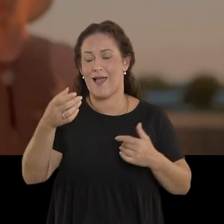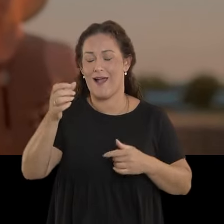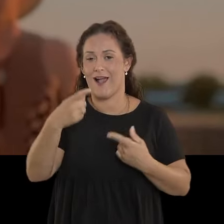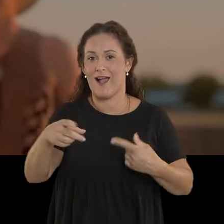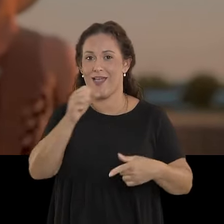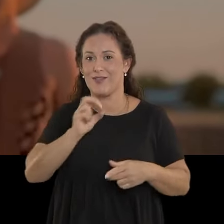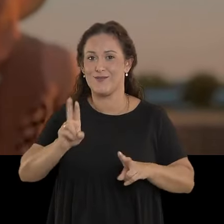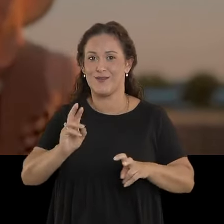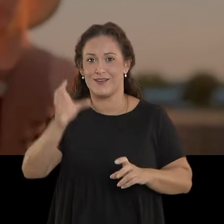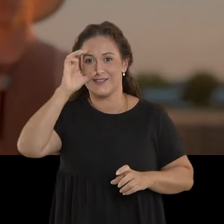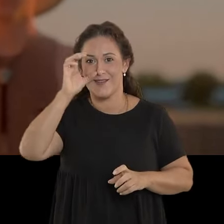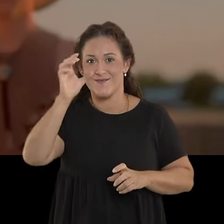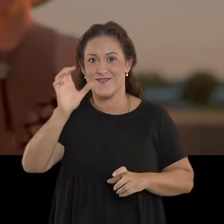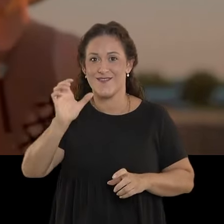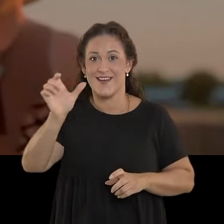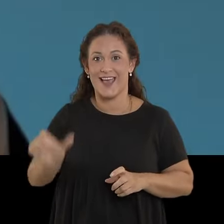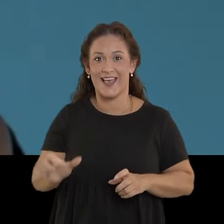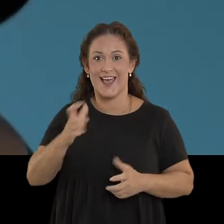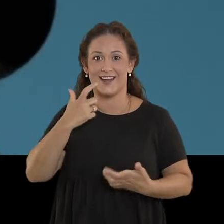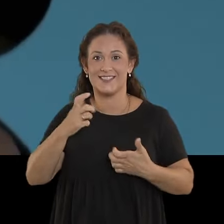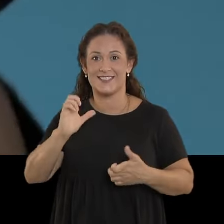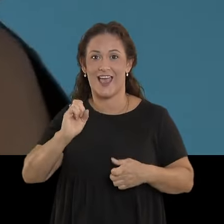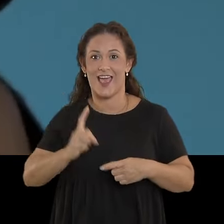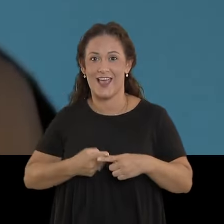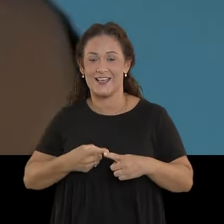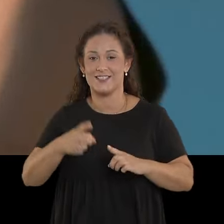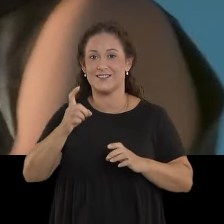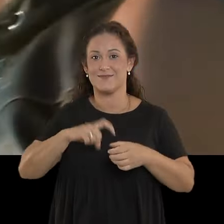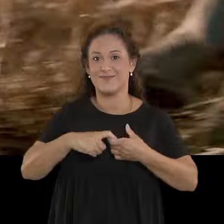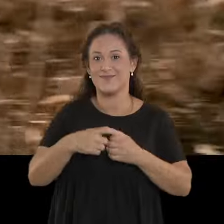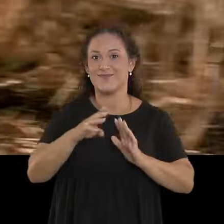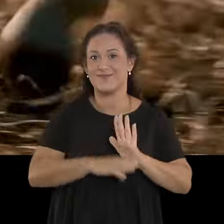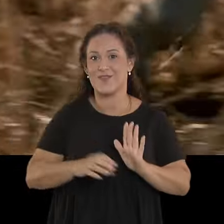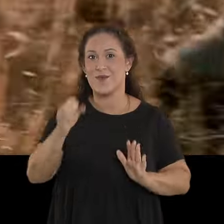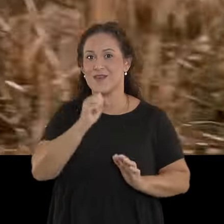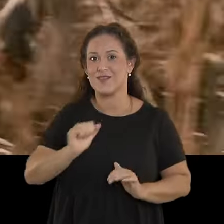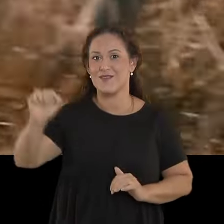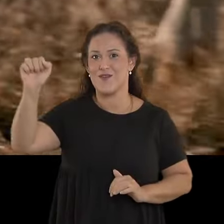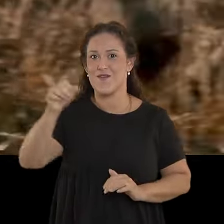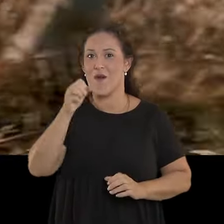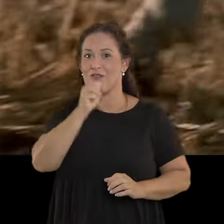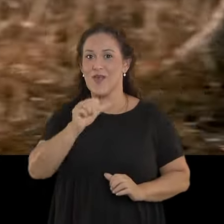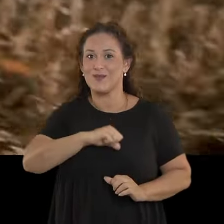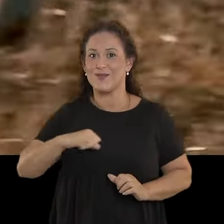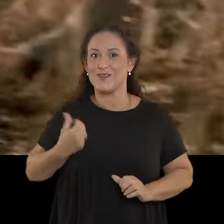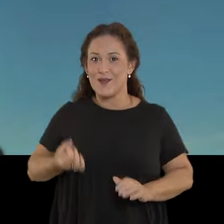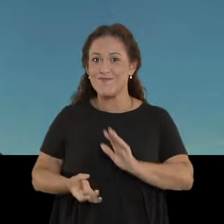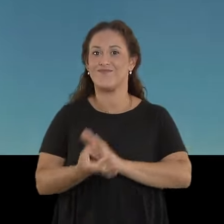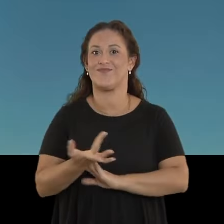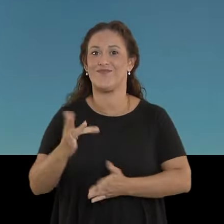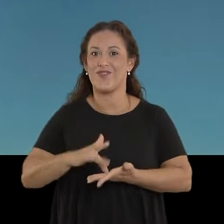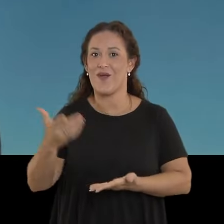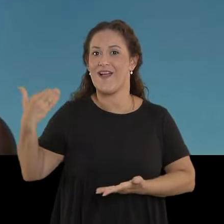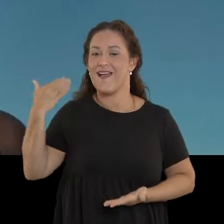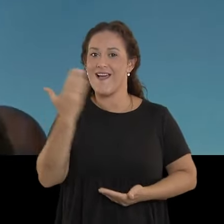escuchamos esto. El ex concursante de Operación Triunfo ha lanzado su tercer sencillo en solitario y sí, la academia dio para